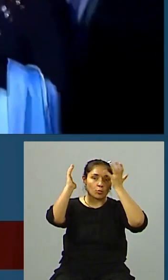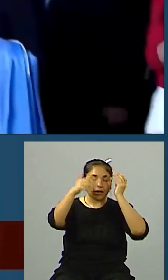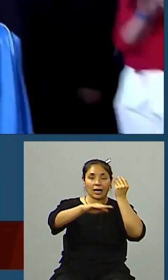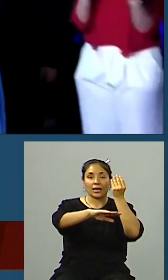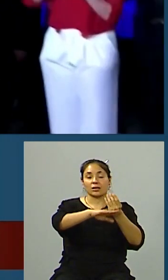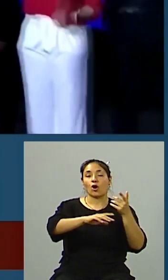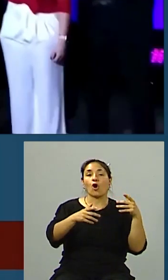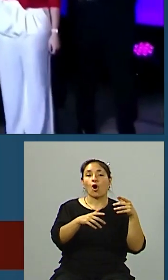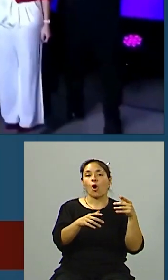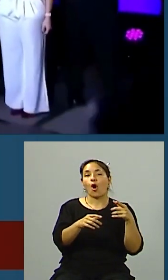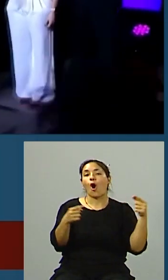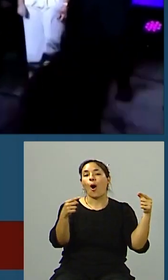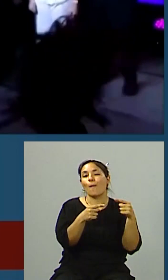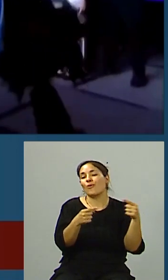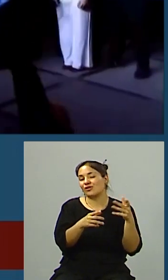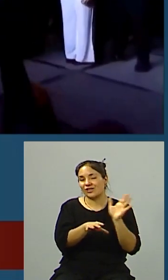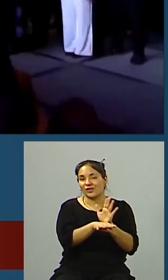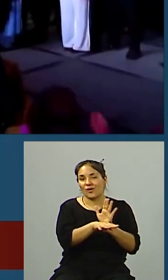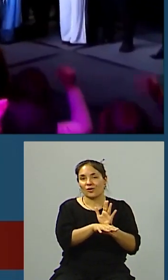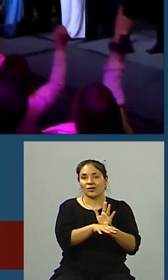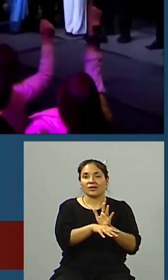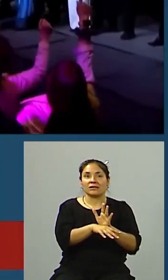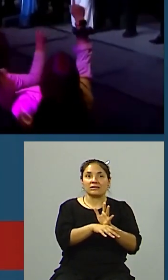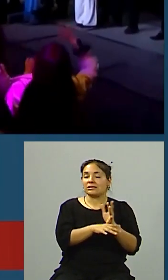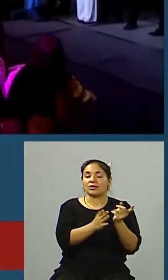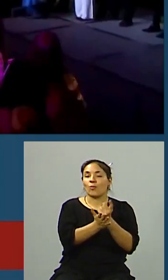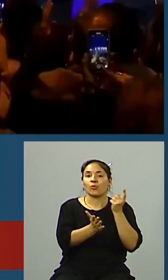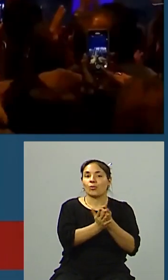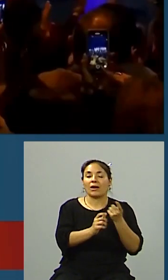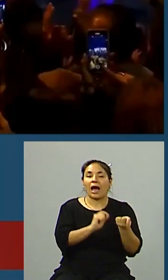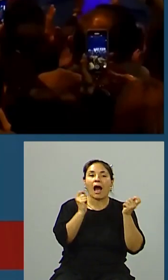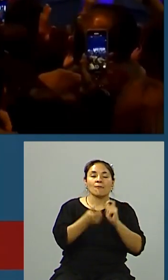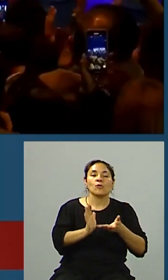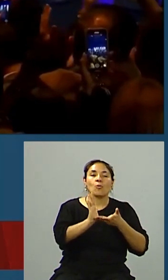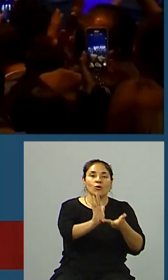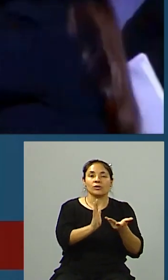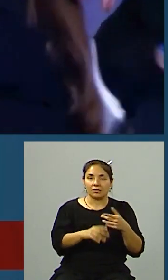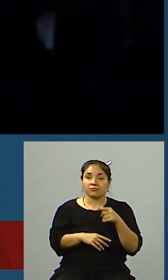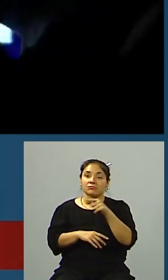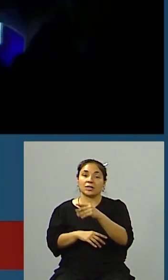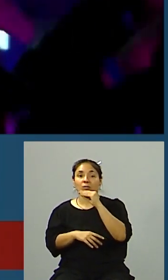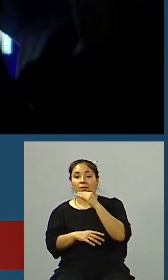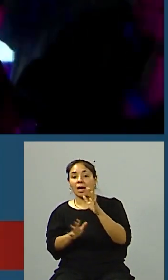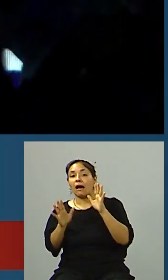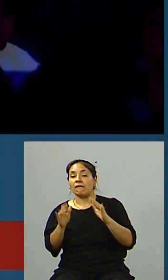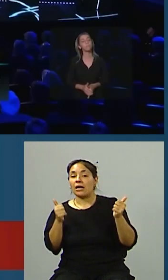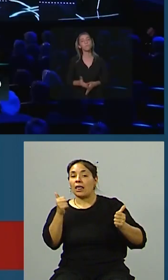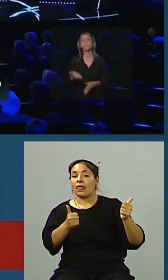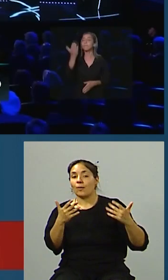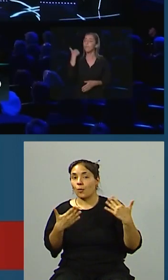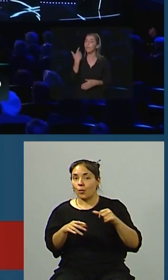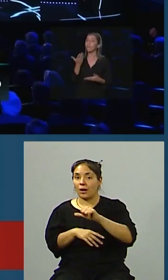candidato opositor, y es esto lo que le abre la chance al candidato oficialista de, bueno, disputar la elección y ver si puede reelegir.